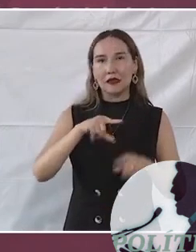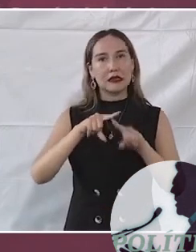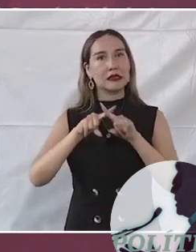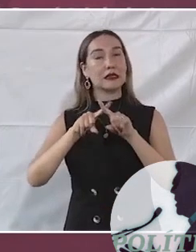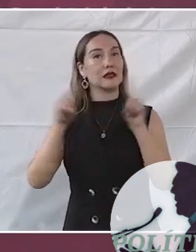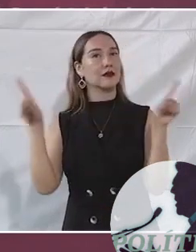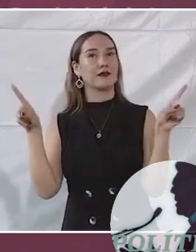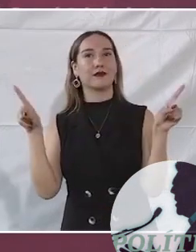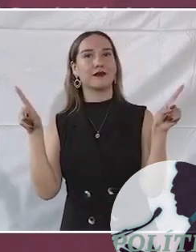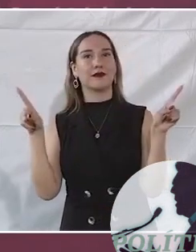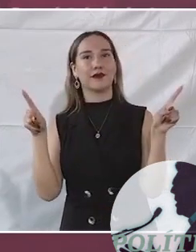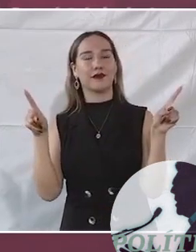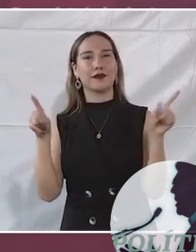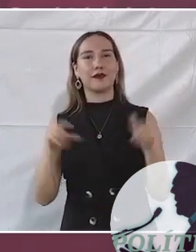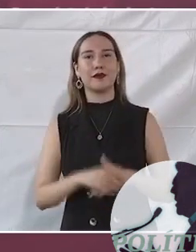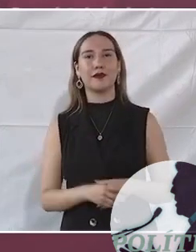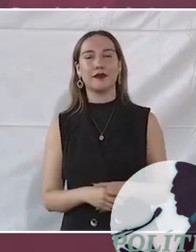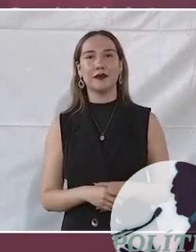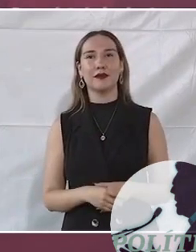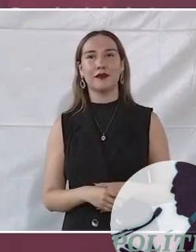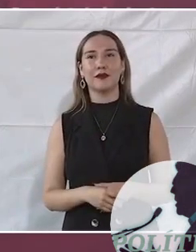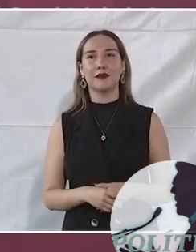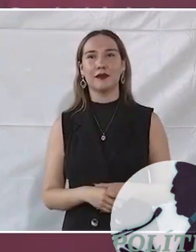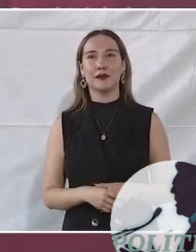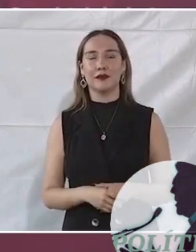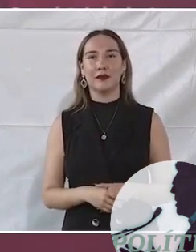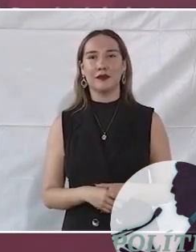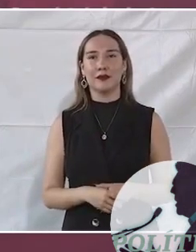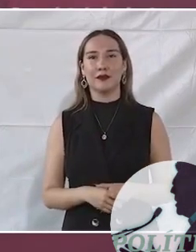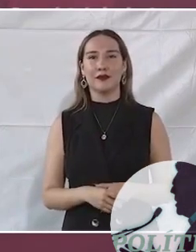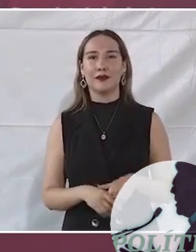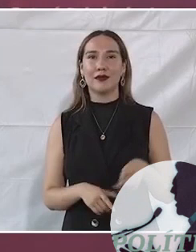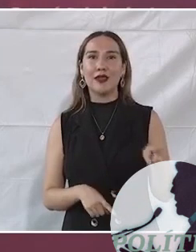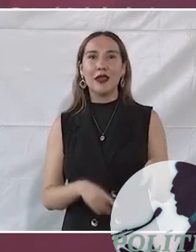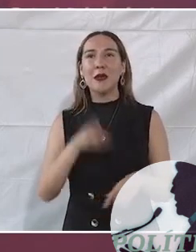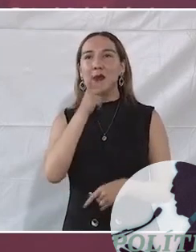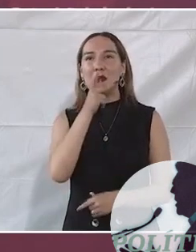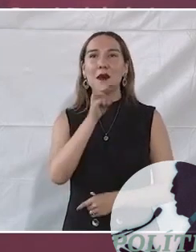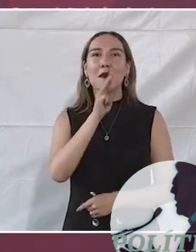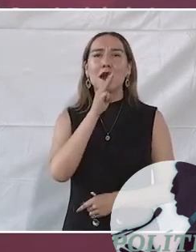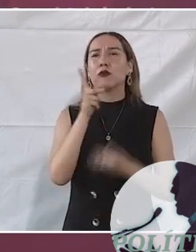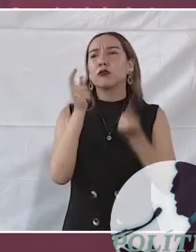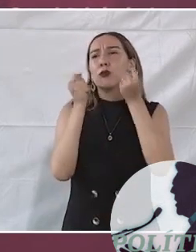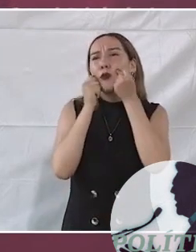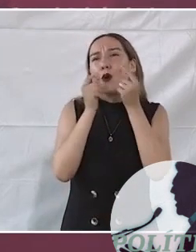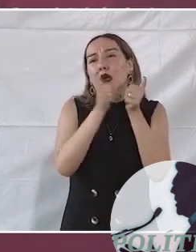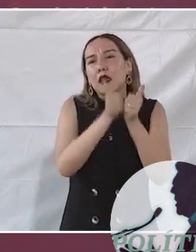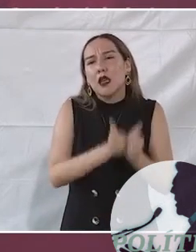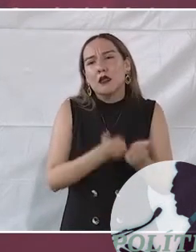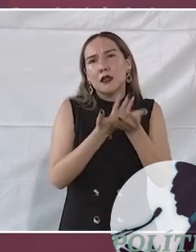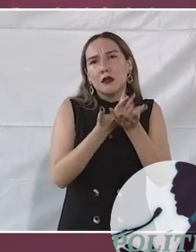Afortunadamente, aquí lo que decimos es, pues quédense aquí hasta que tengan trabajo, y si